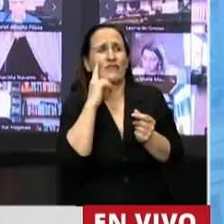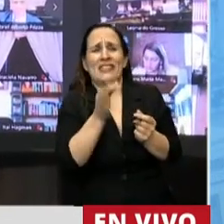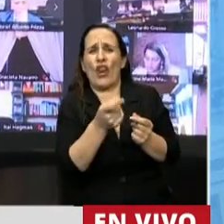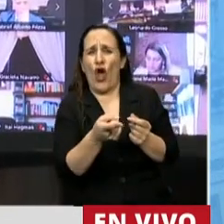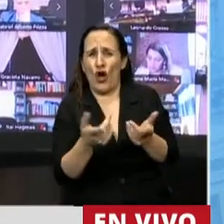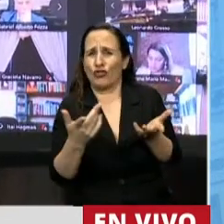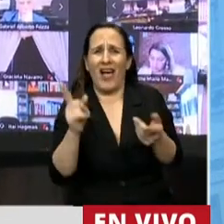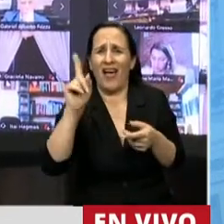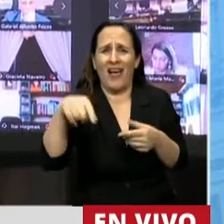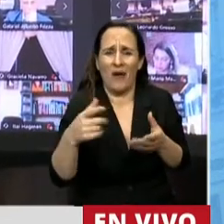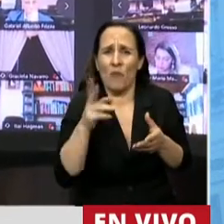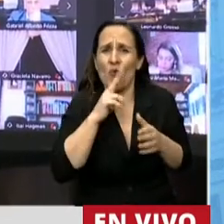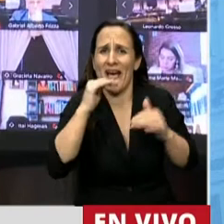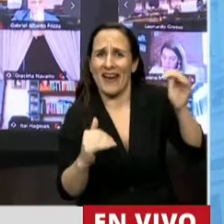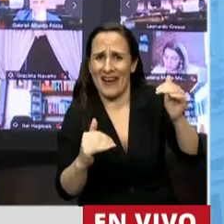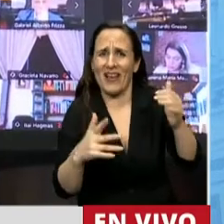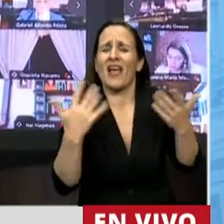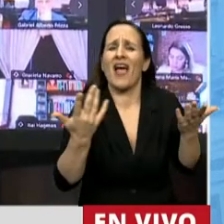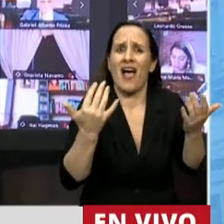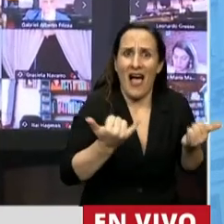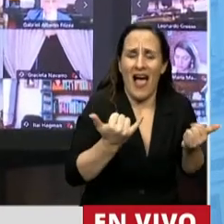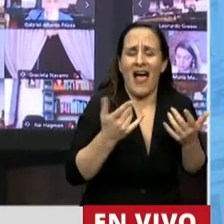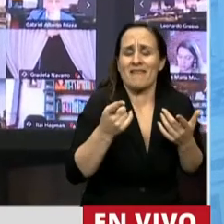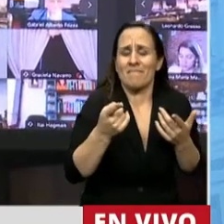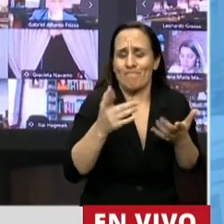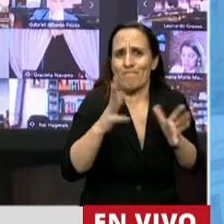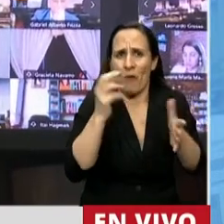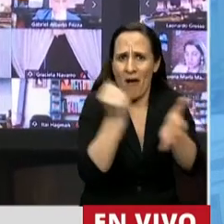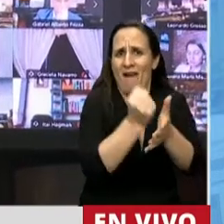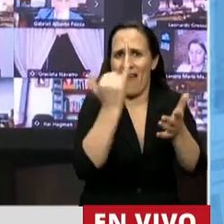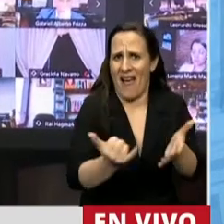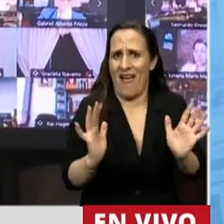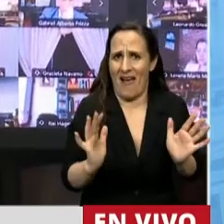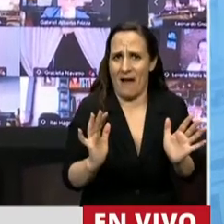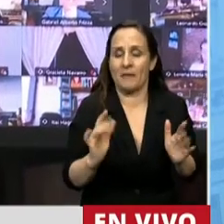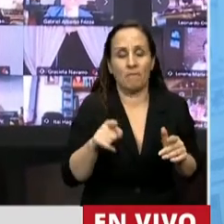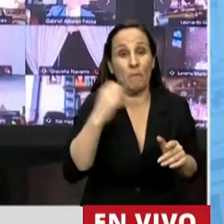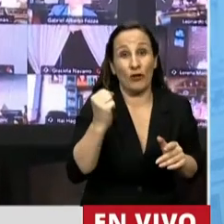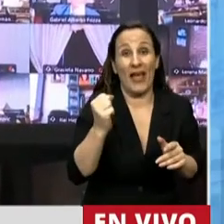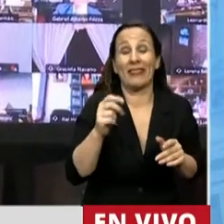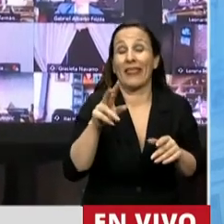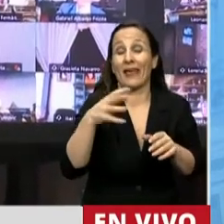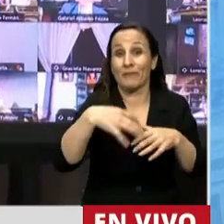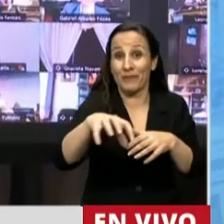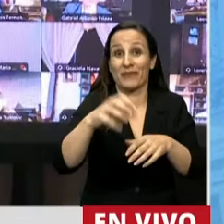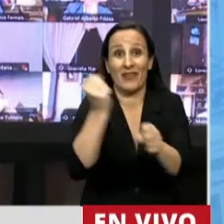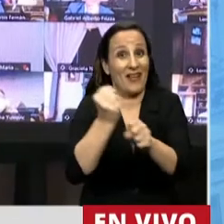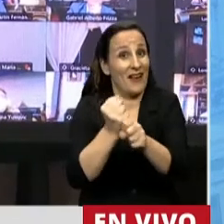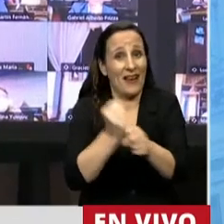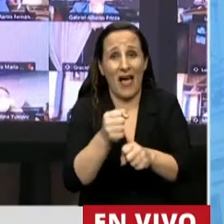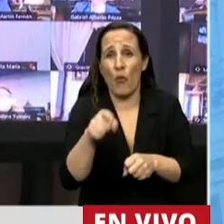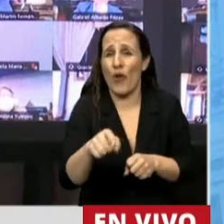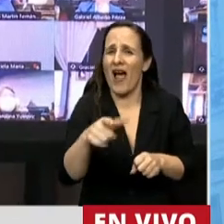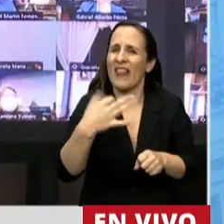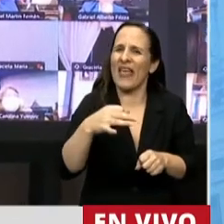culturales, sociales y que hay estereotipos. Entonces, es central avanzar para que en el ámbito del trabajo, el ámbito laboral, sea un